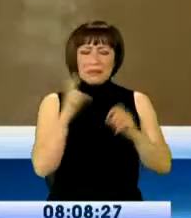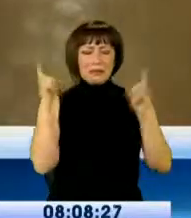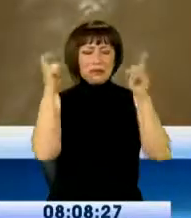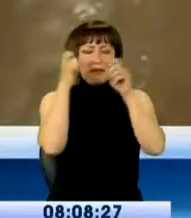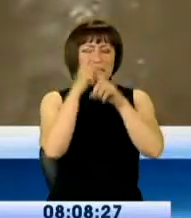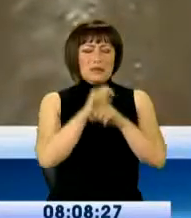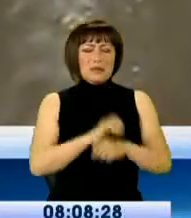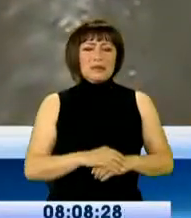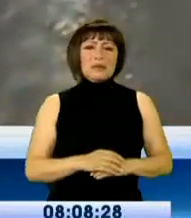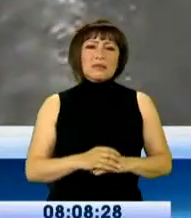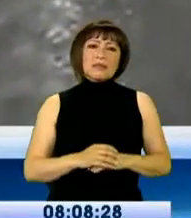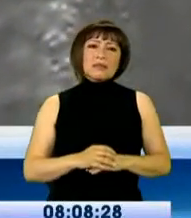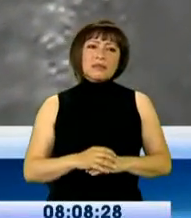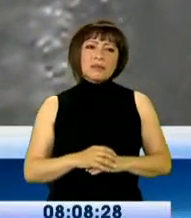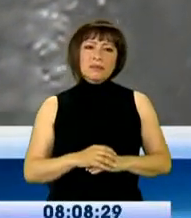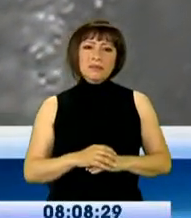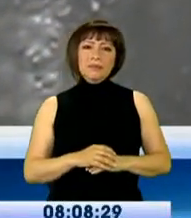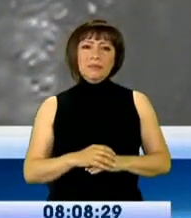pesadilla